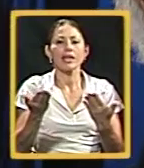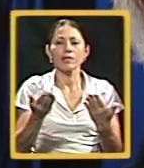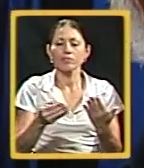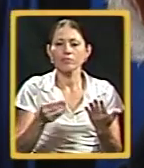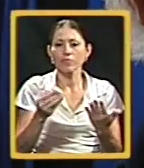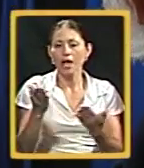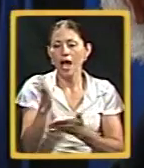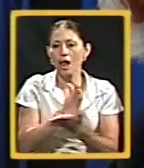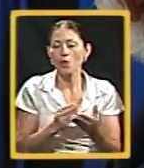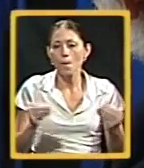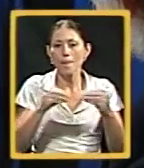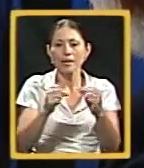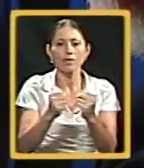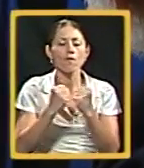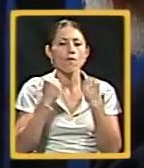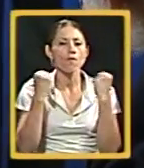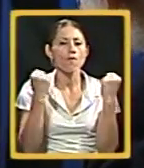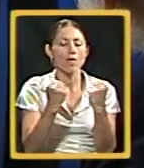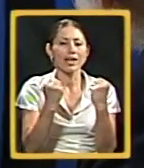que tenga